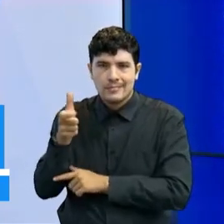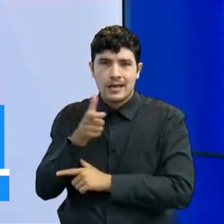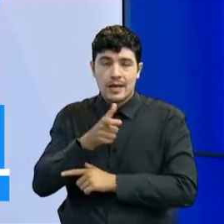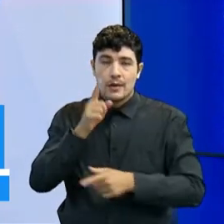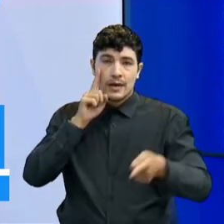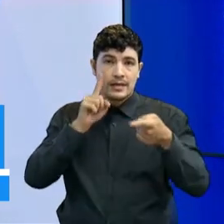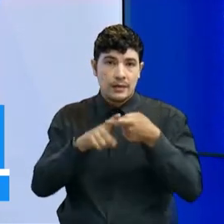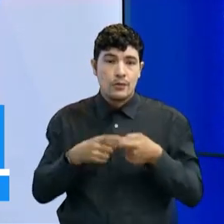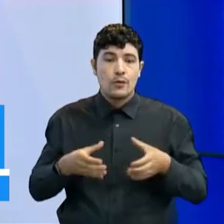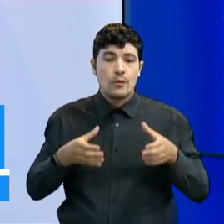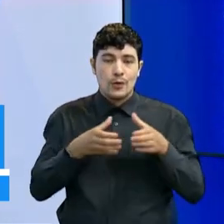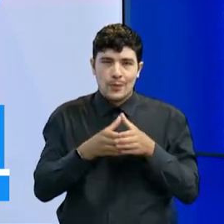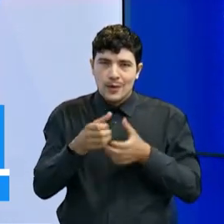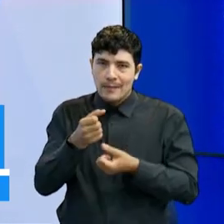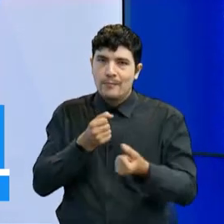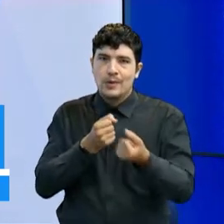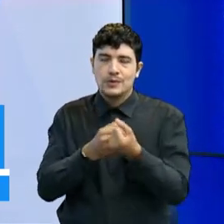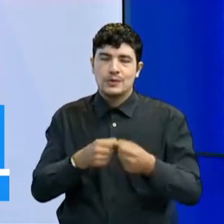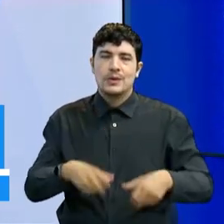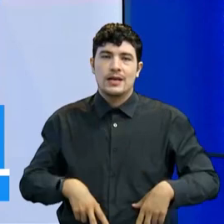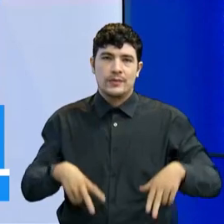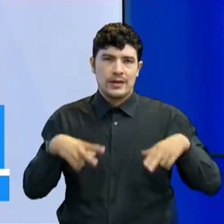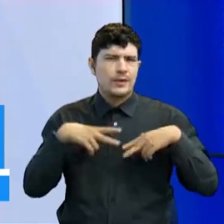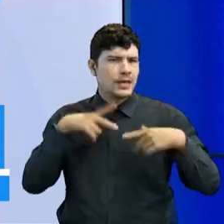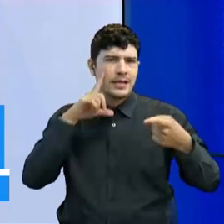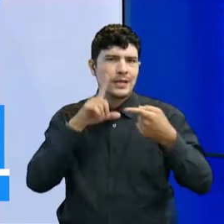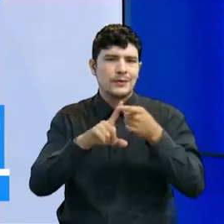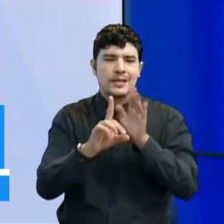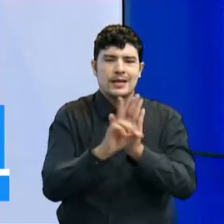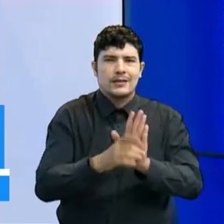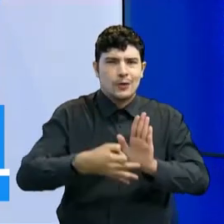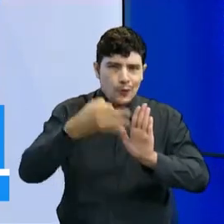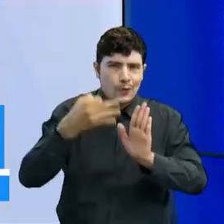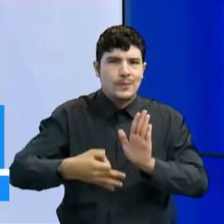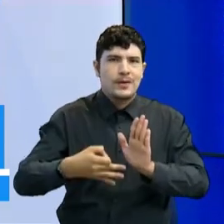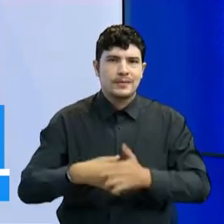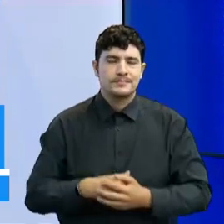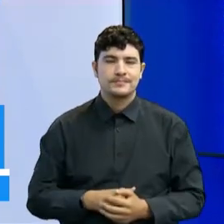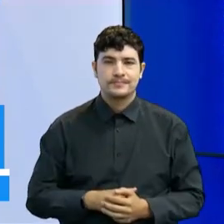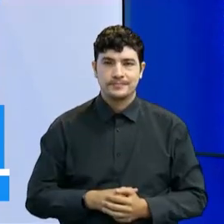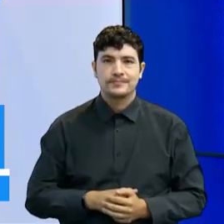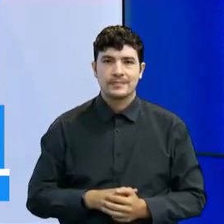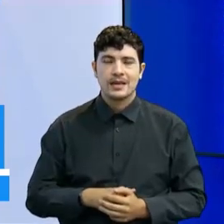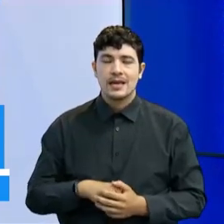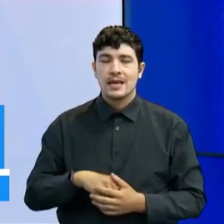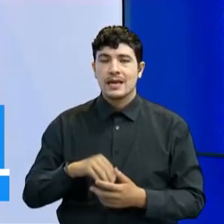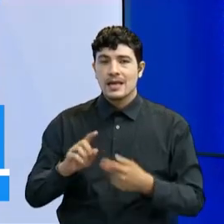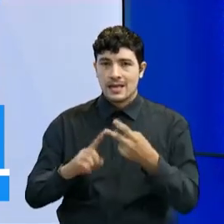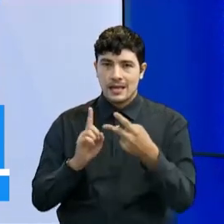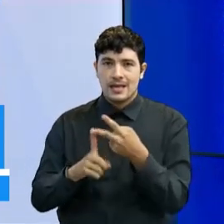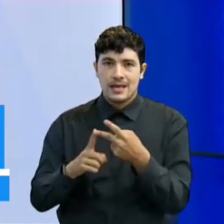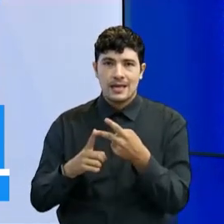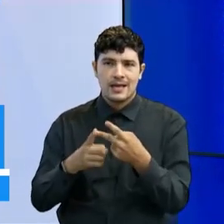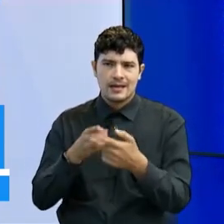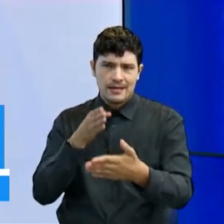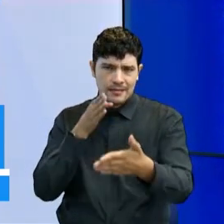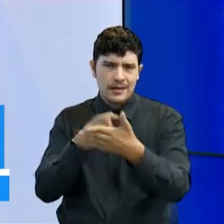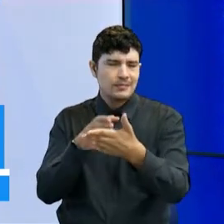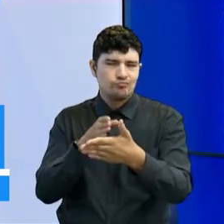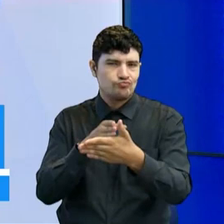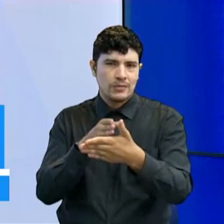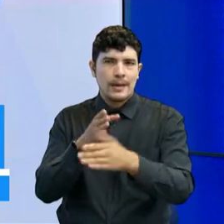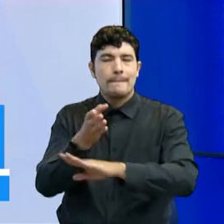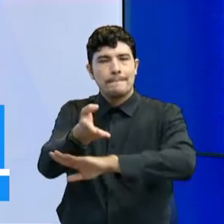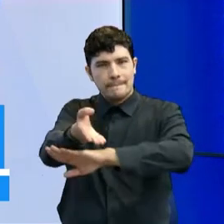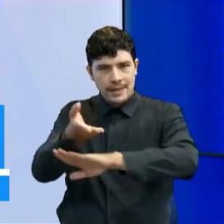hacer cumplir el decreto. Y nuestra siguiente denuncia, o más bien le llamaríamos petición, nos la envía un Ente Ciudadano desde la ciudad de